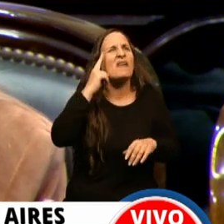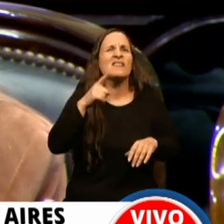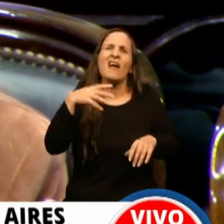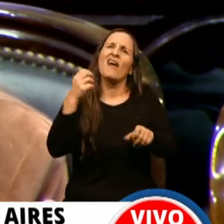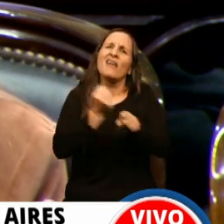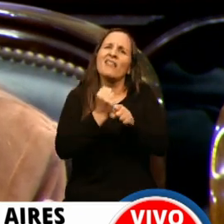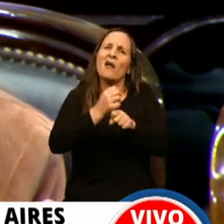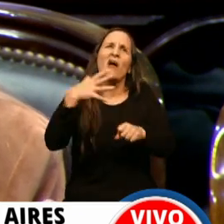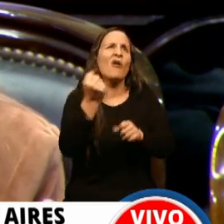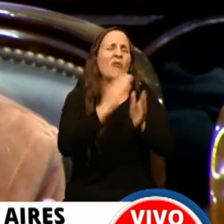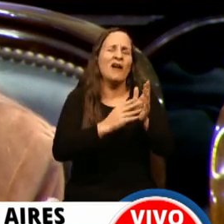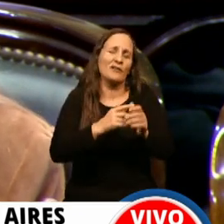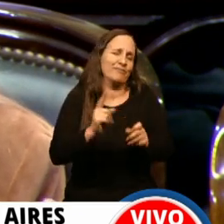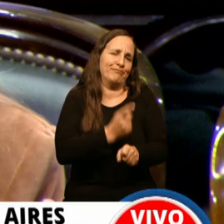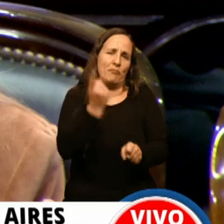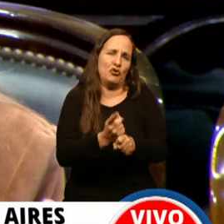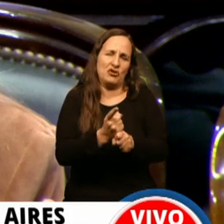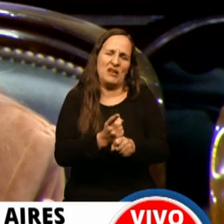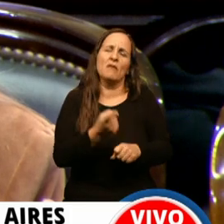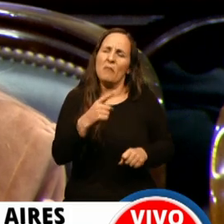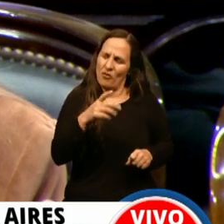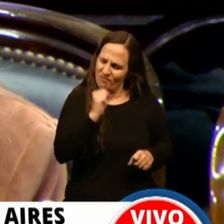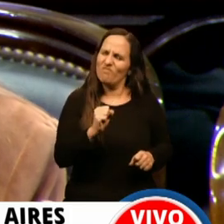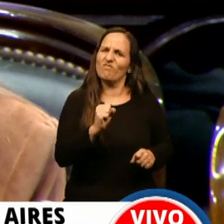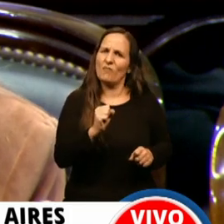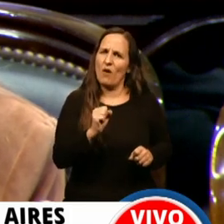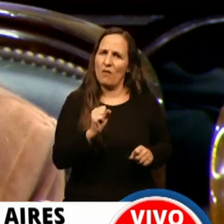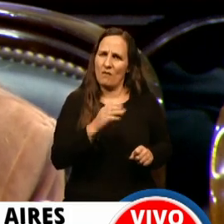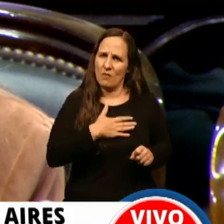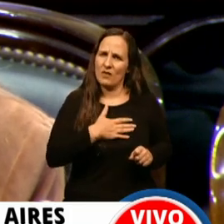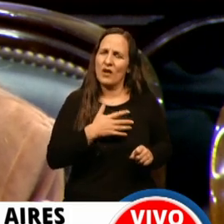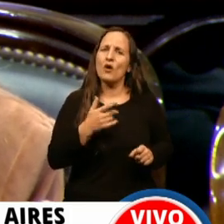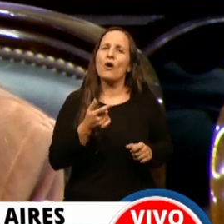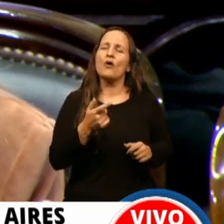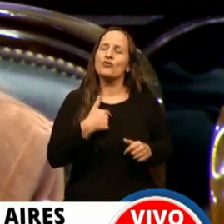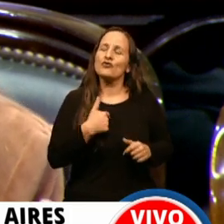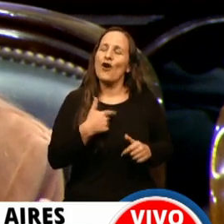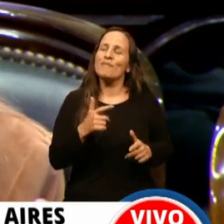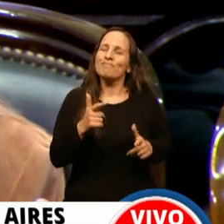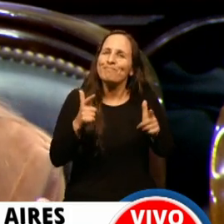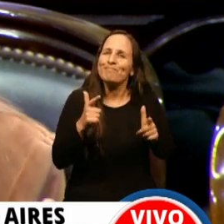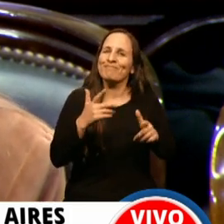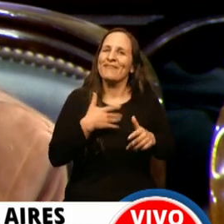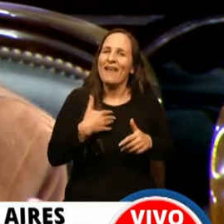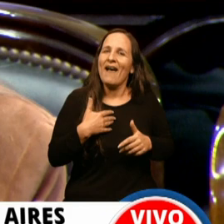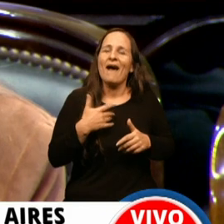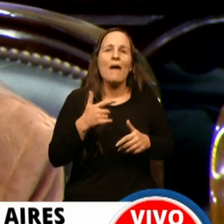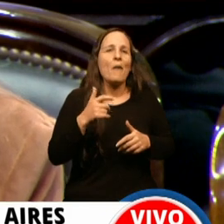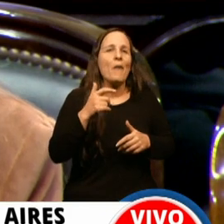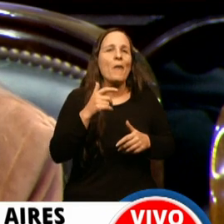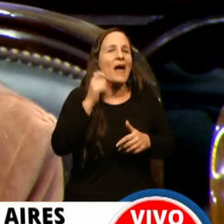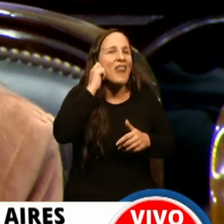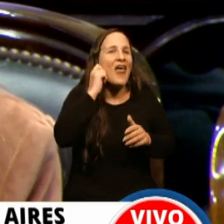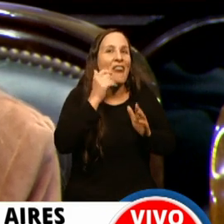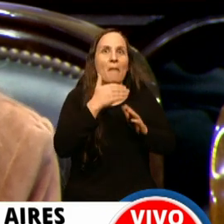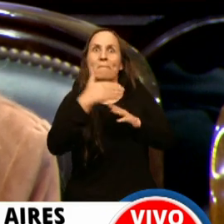formal pero resistiré soy una de las pocas privilegiadas que superaron la expectativa de